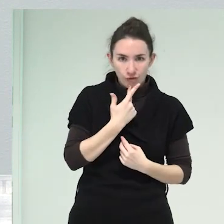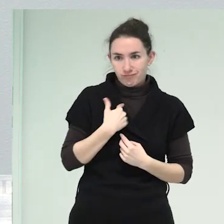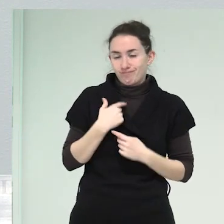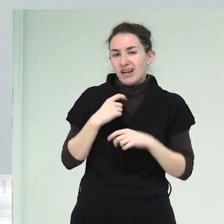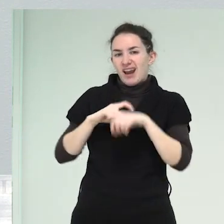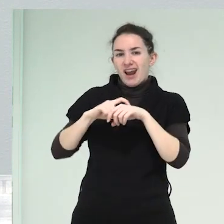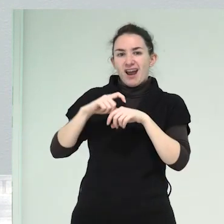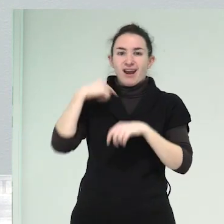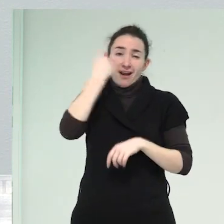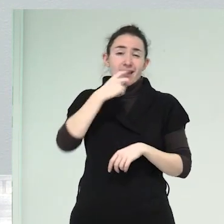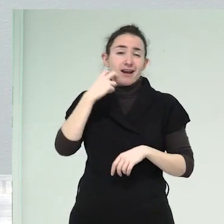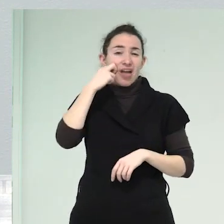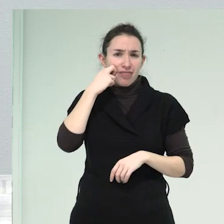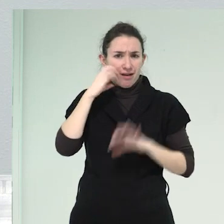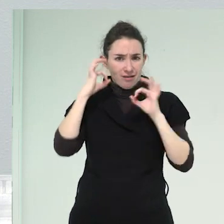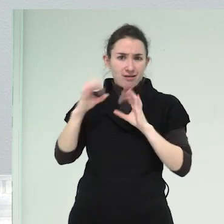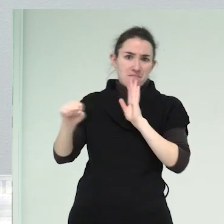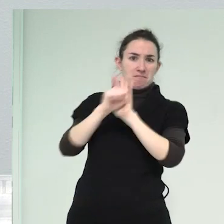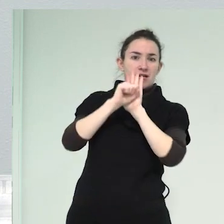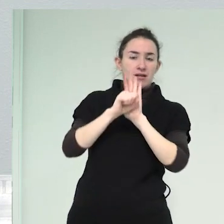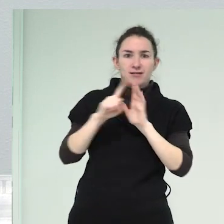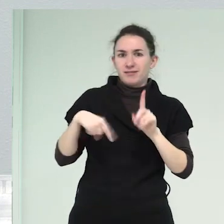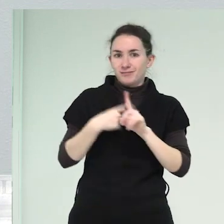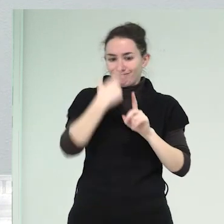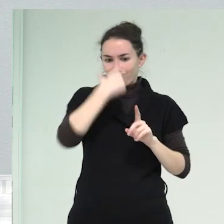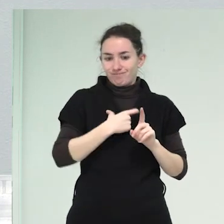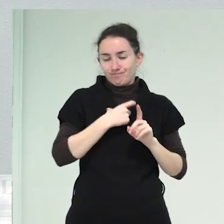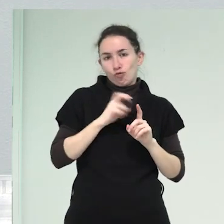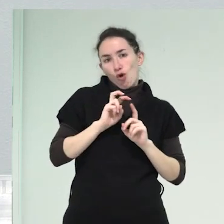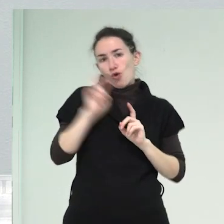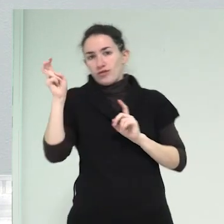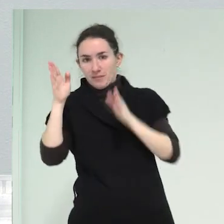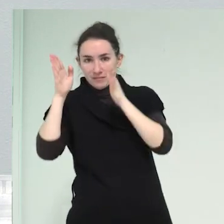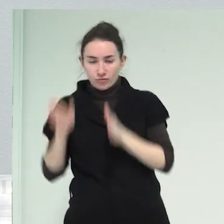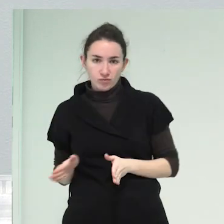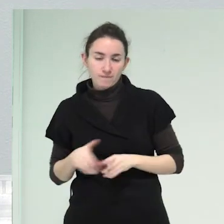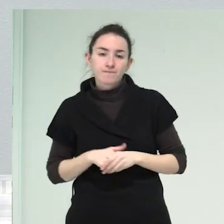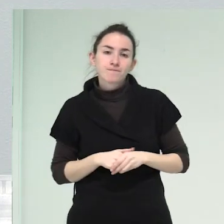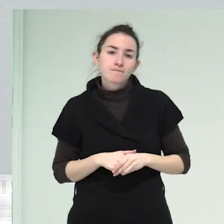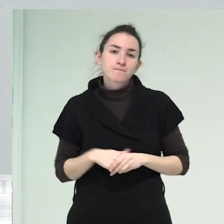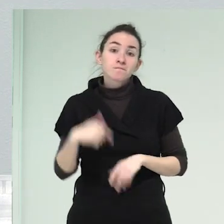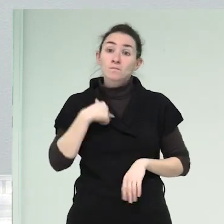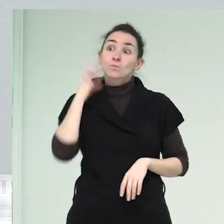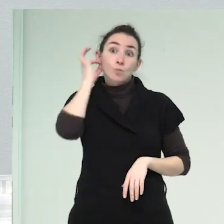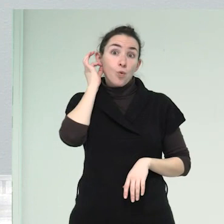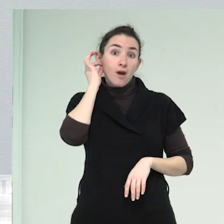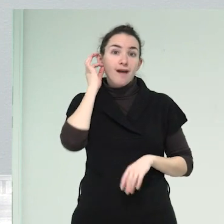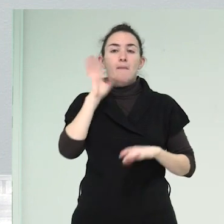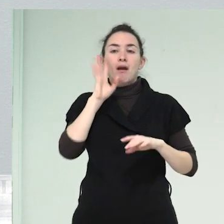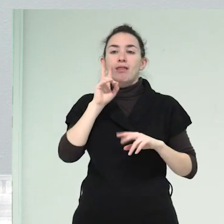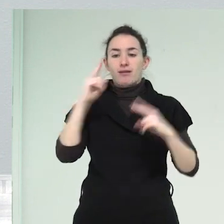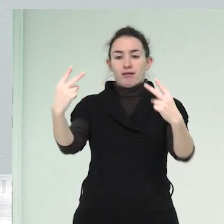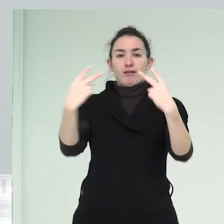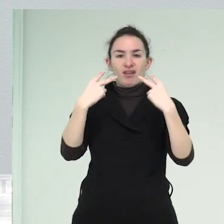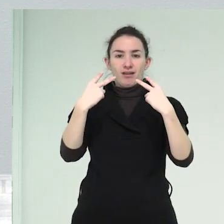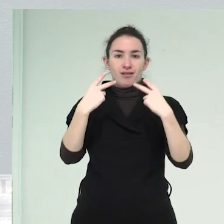dejé de ser y empecé a ser la otra, aparte de la otra. Soy una mujer que tal vez puedo resultar pálida por fuera, pero soy